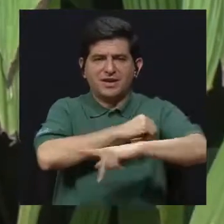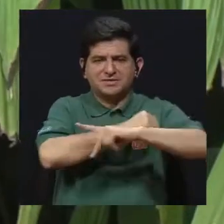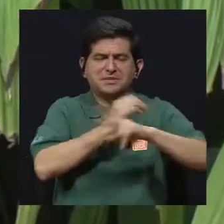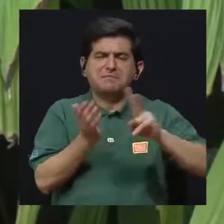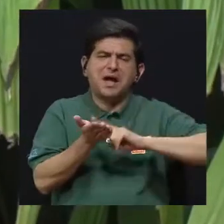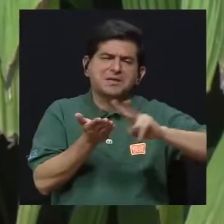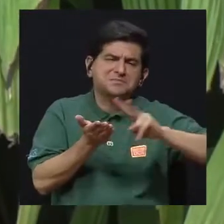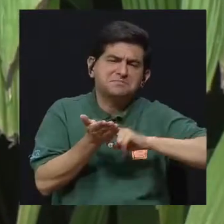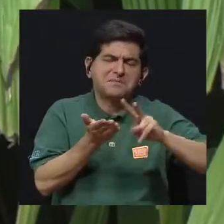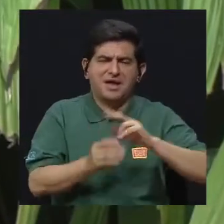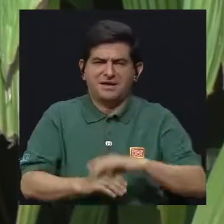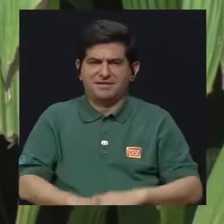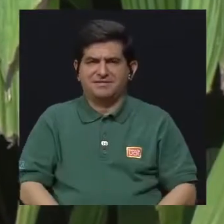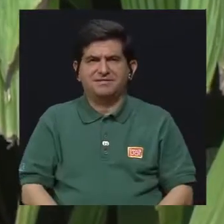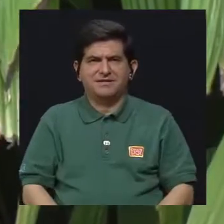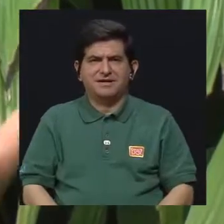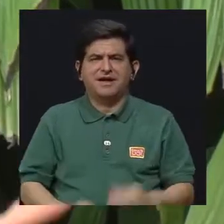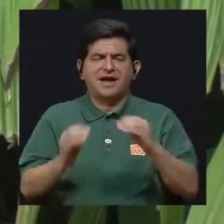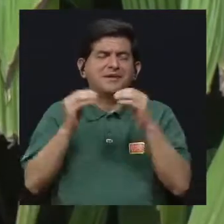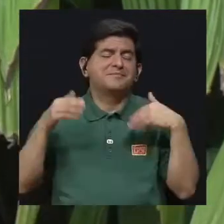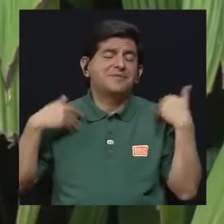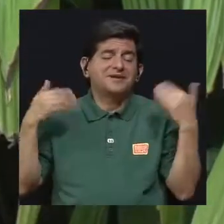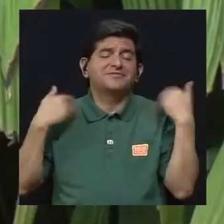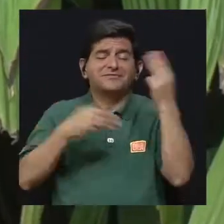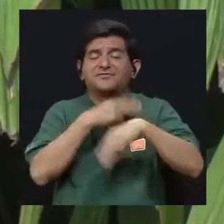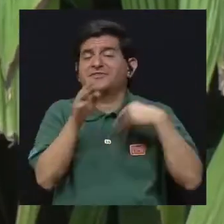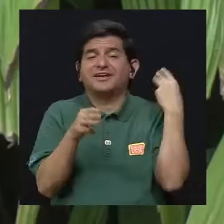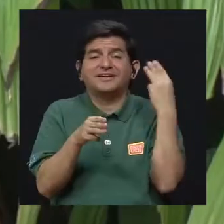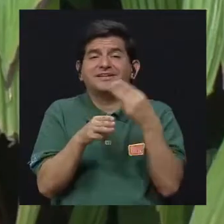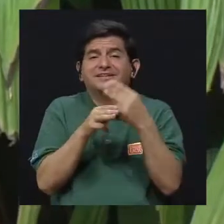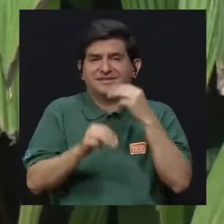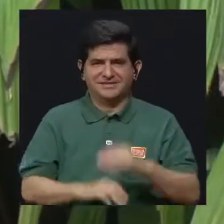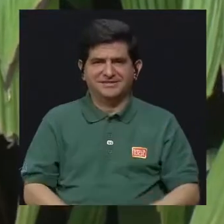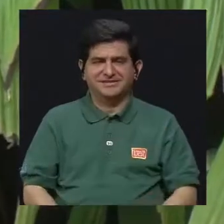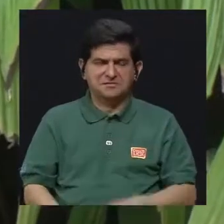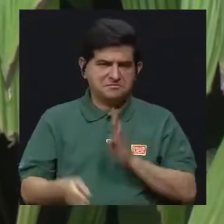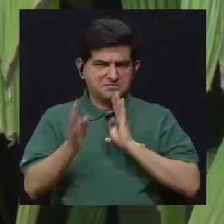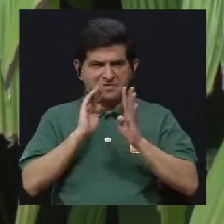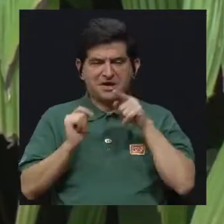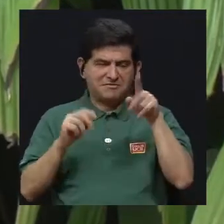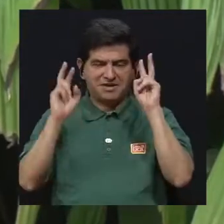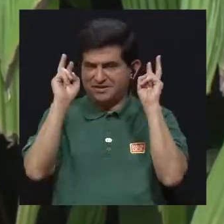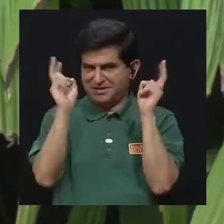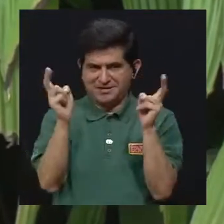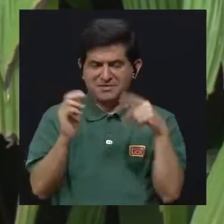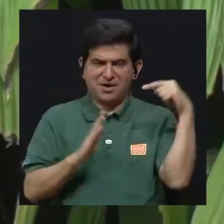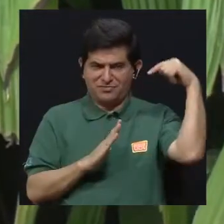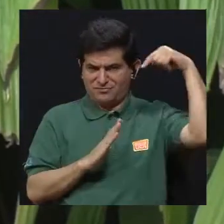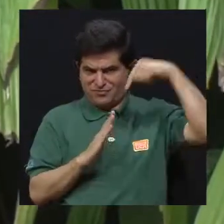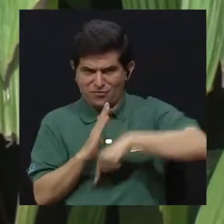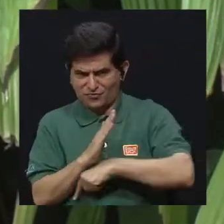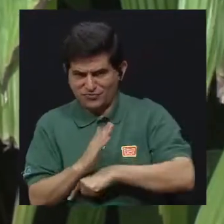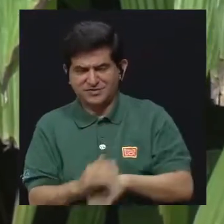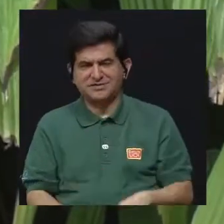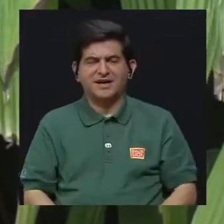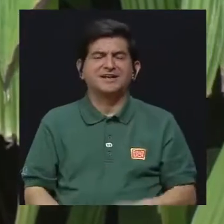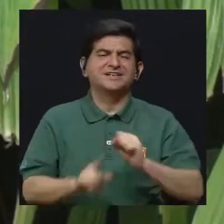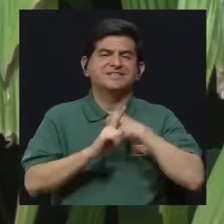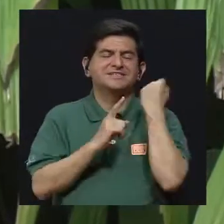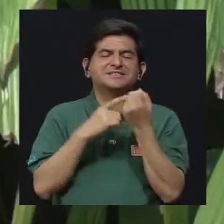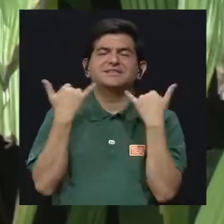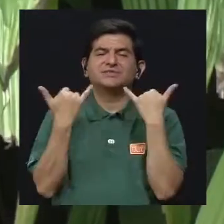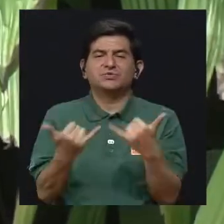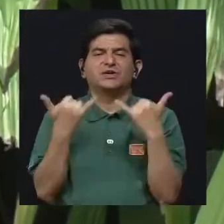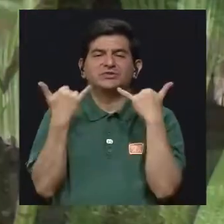país verde y el país más feliz del mundo. Y para conversar sobre este tema y profundizar un poco sobre cuál es la